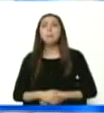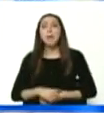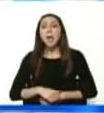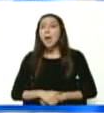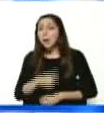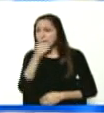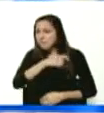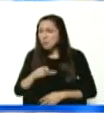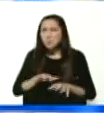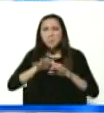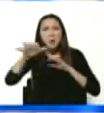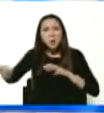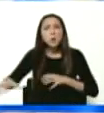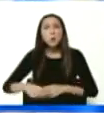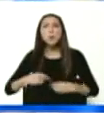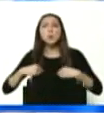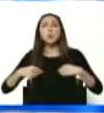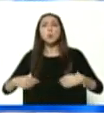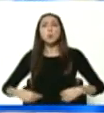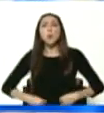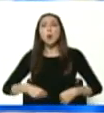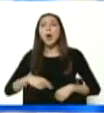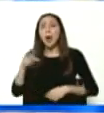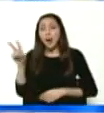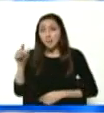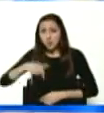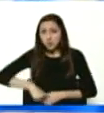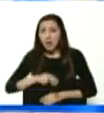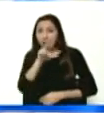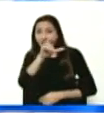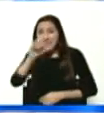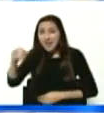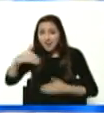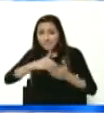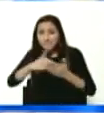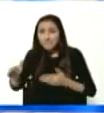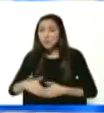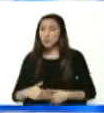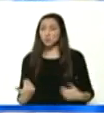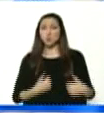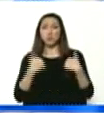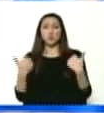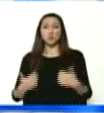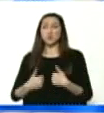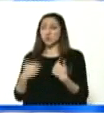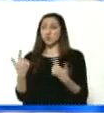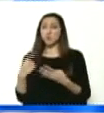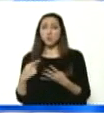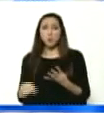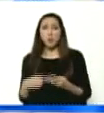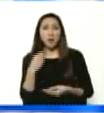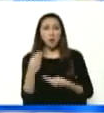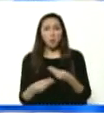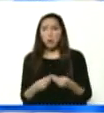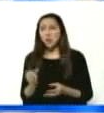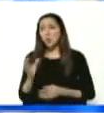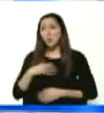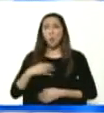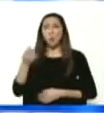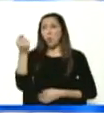humanidad, incluyendo 30 millones de venezolanos, lo cual ha impactado gravemente al acceso oportuno y efectivo a